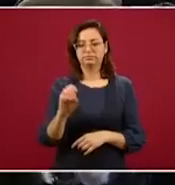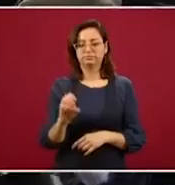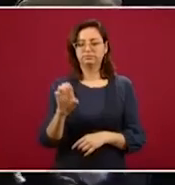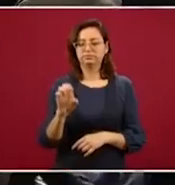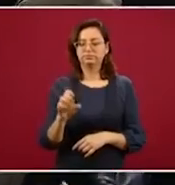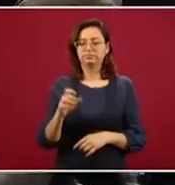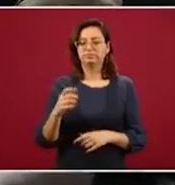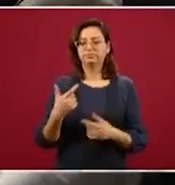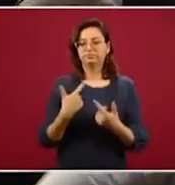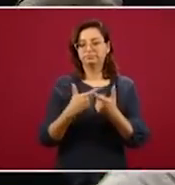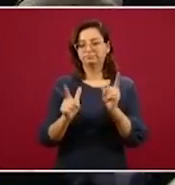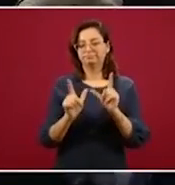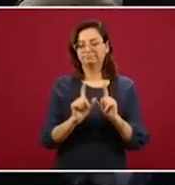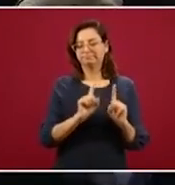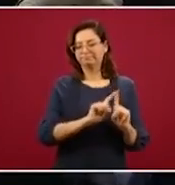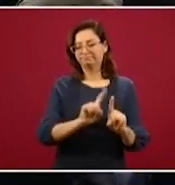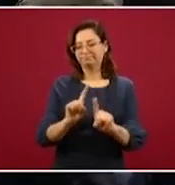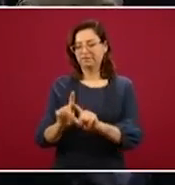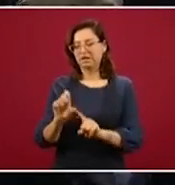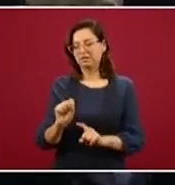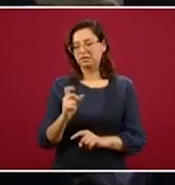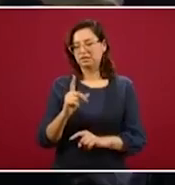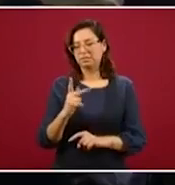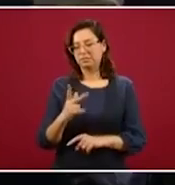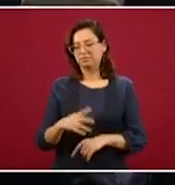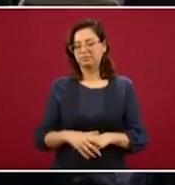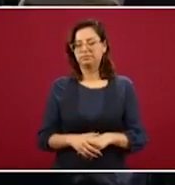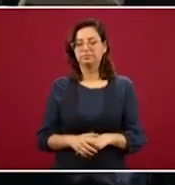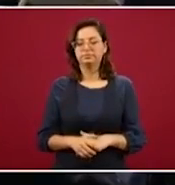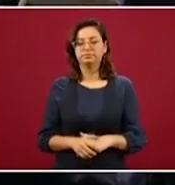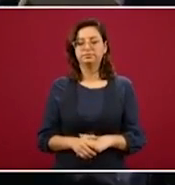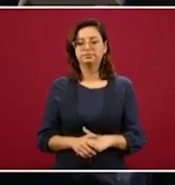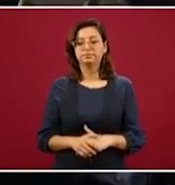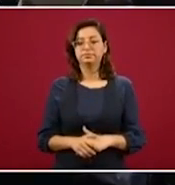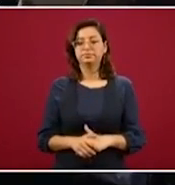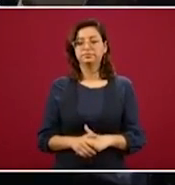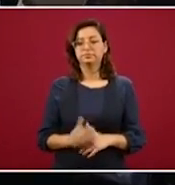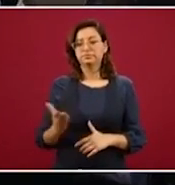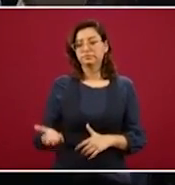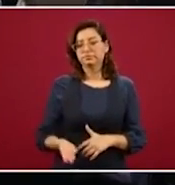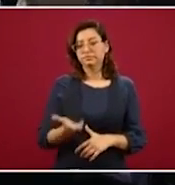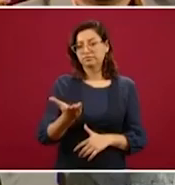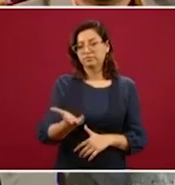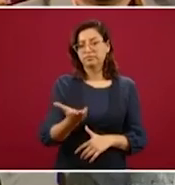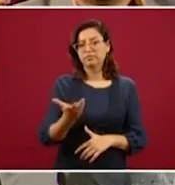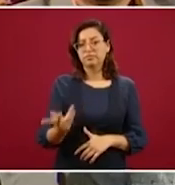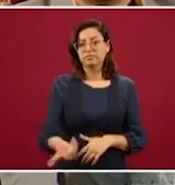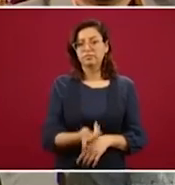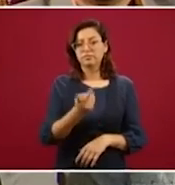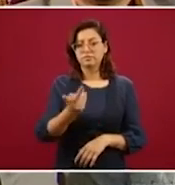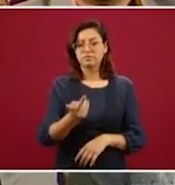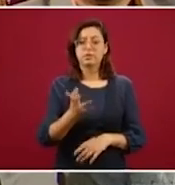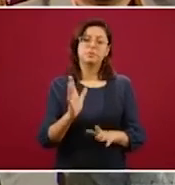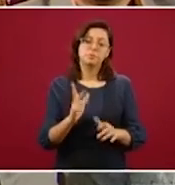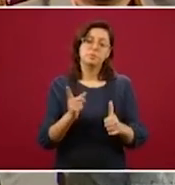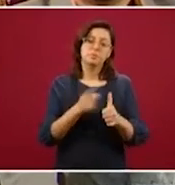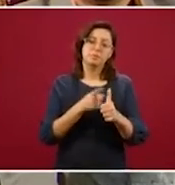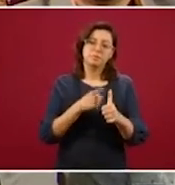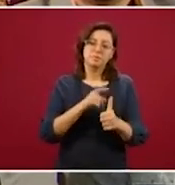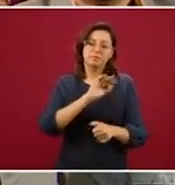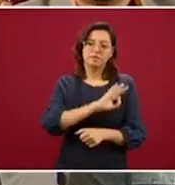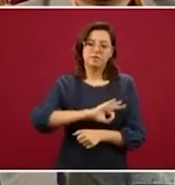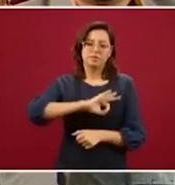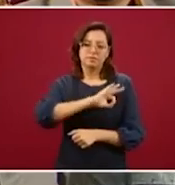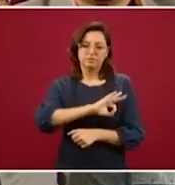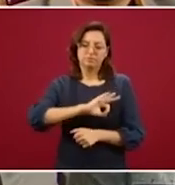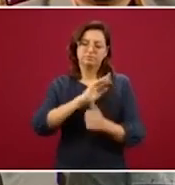Económico, Grupo SDP. Yo quisiera preguntarle a la secretaria, bueno, felicitarlas por este gran